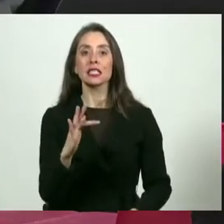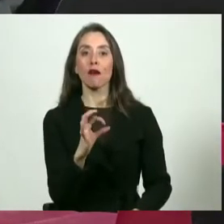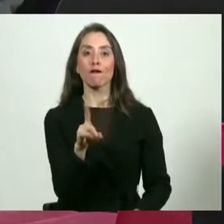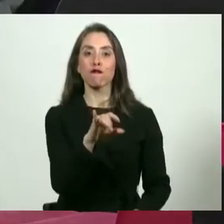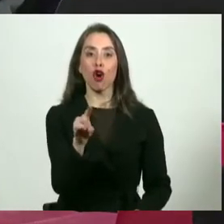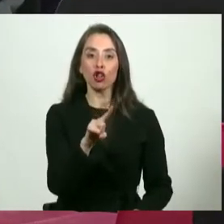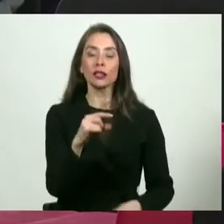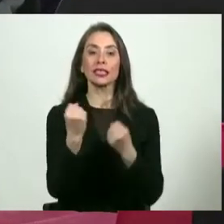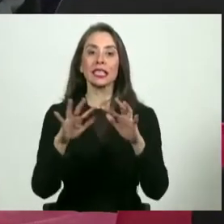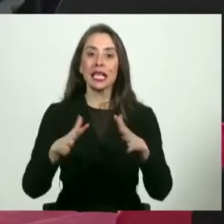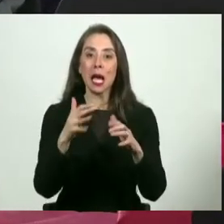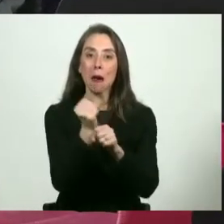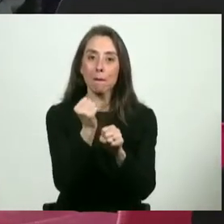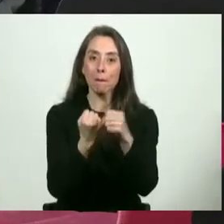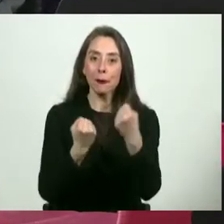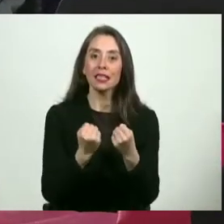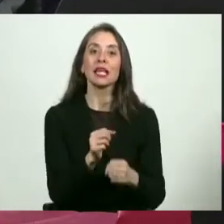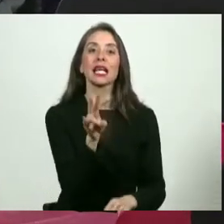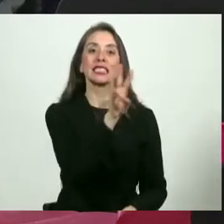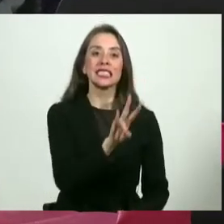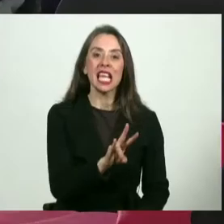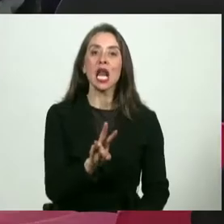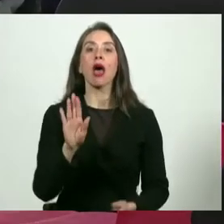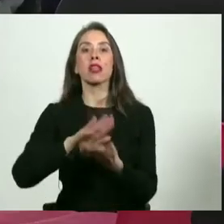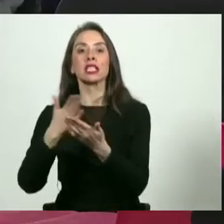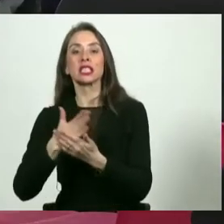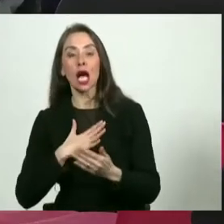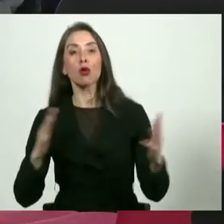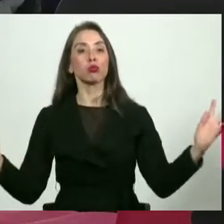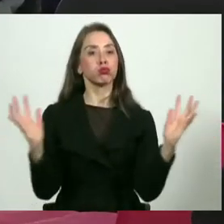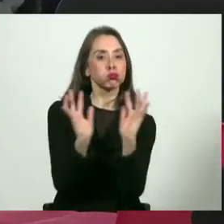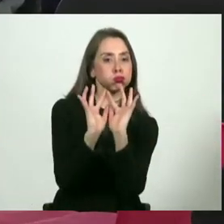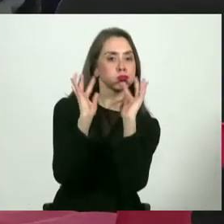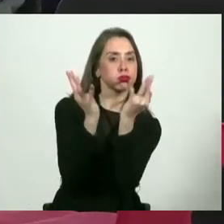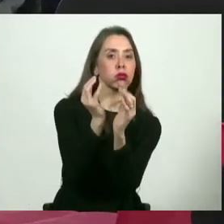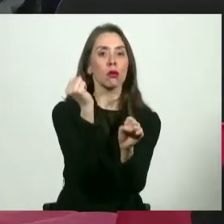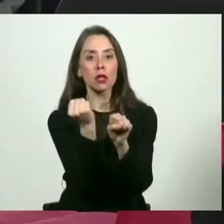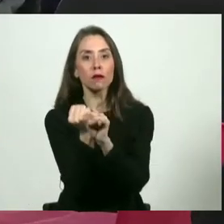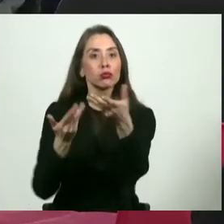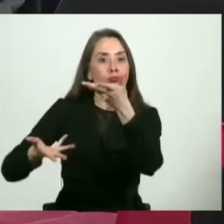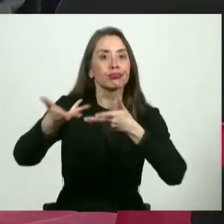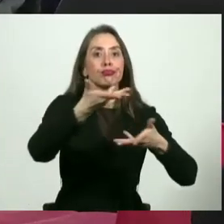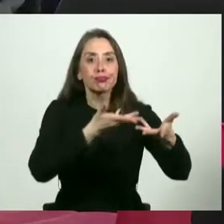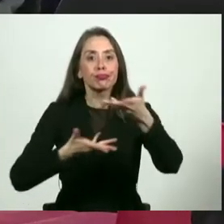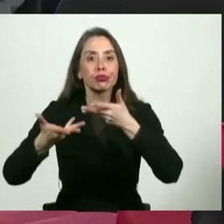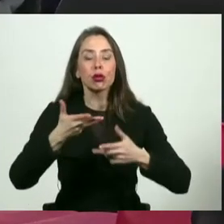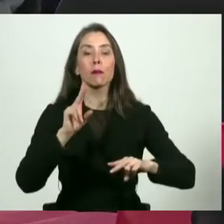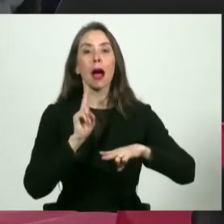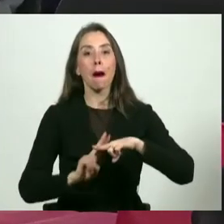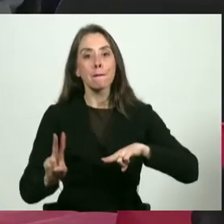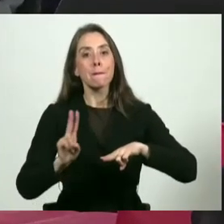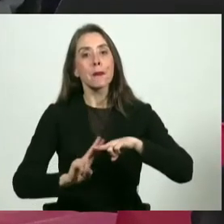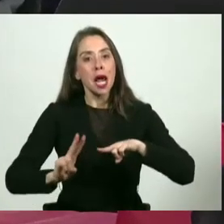temas de emprendimiento, vivienda, SENADI, servicios de salud, estamos trabajando con ellos para poder ir efectivamente